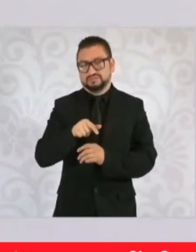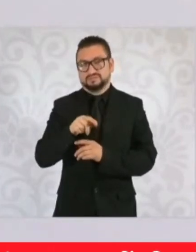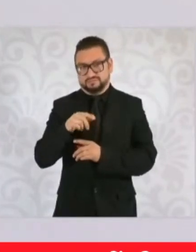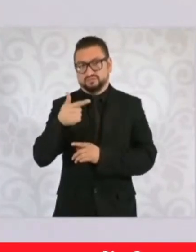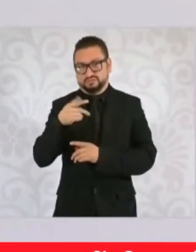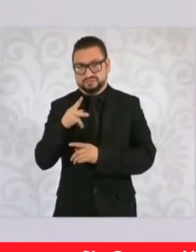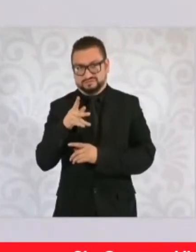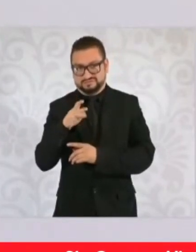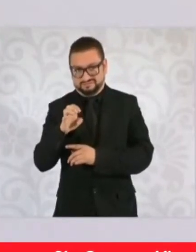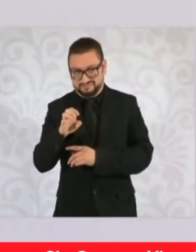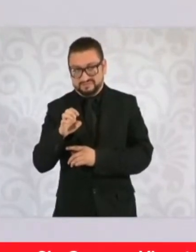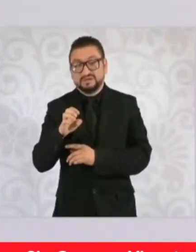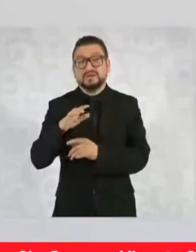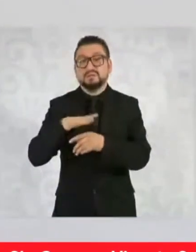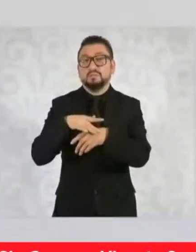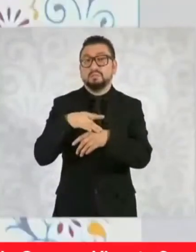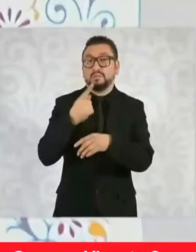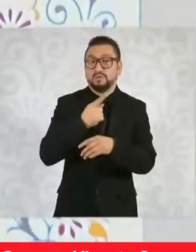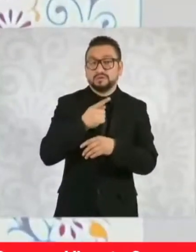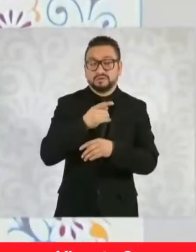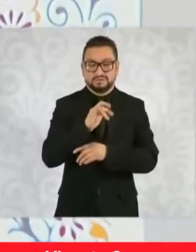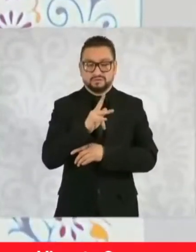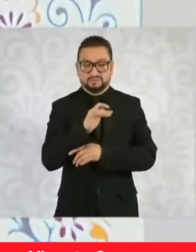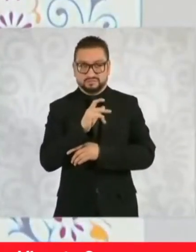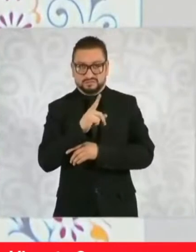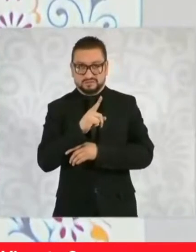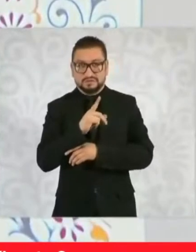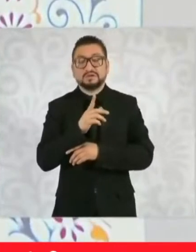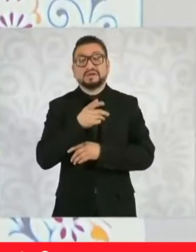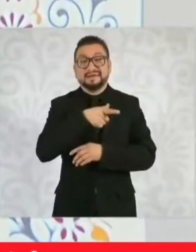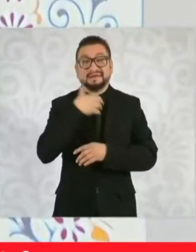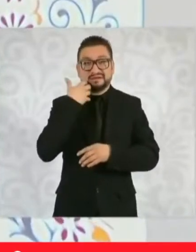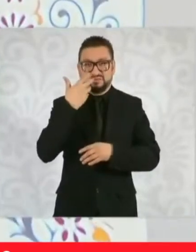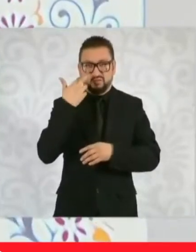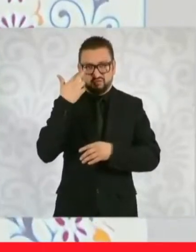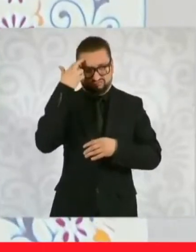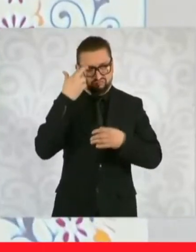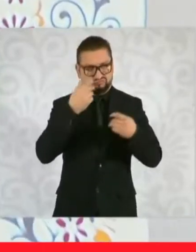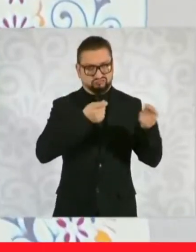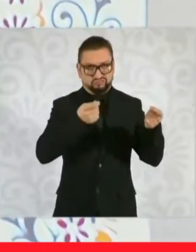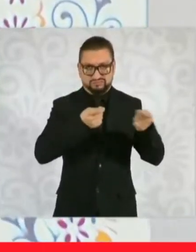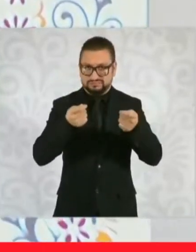decide hacer un régimen monárquico.